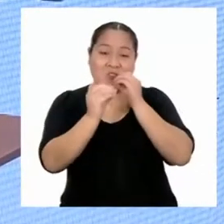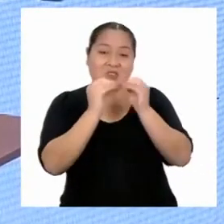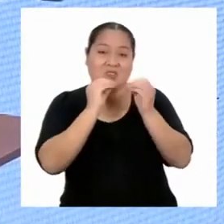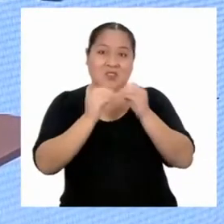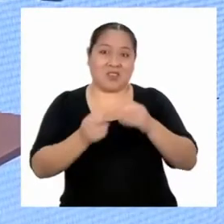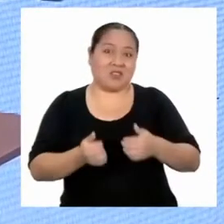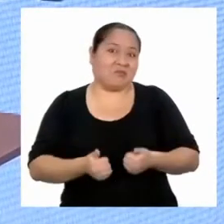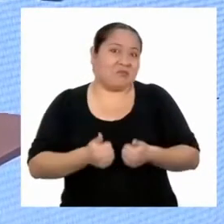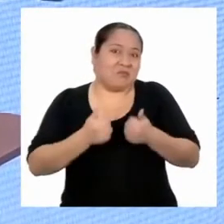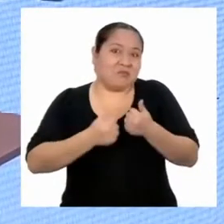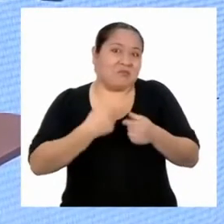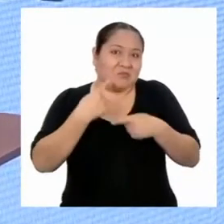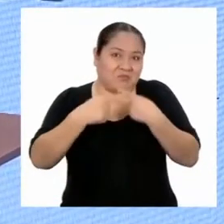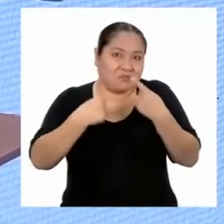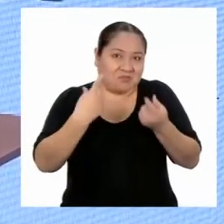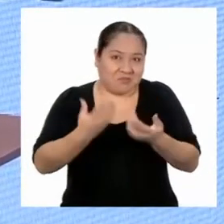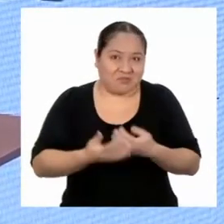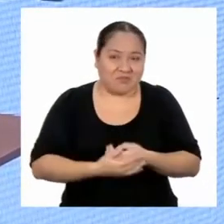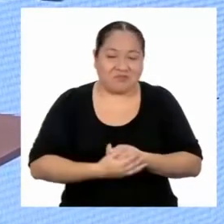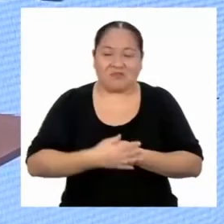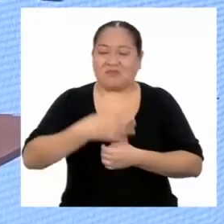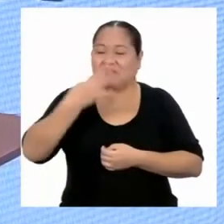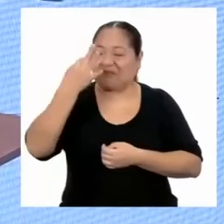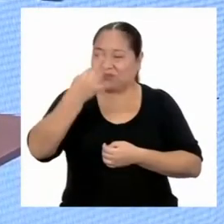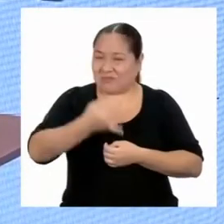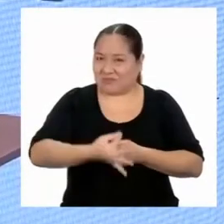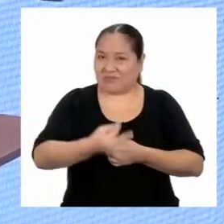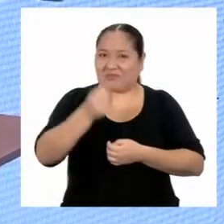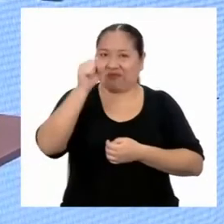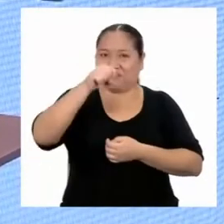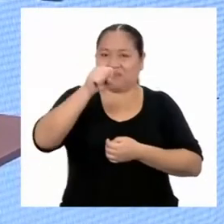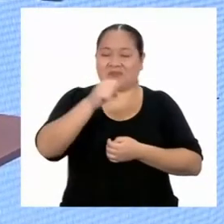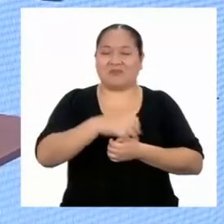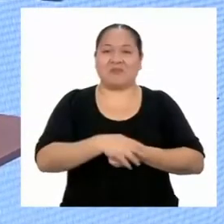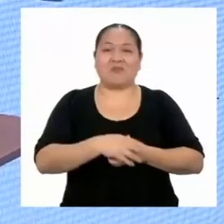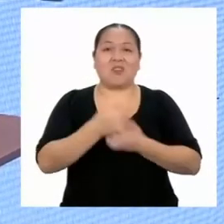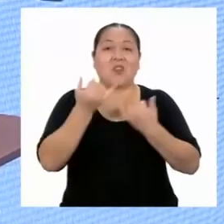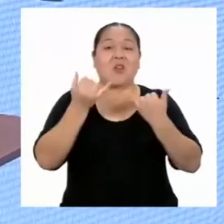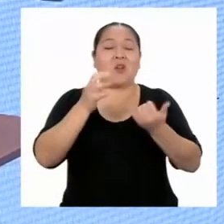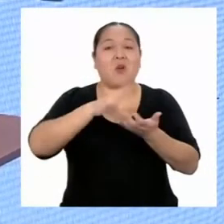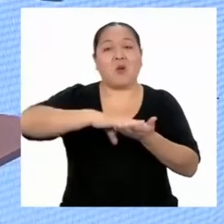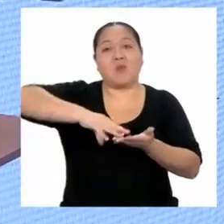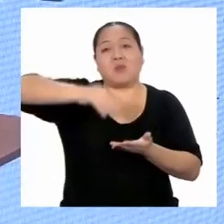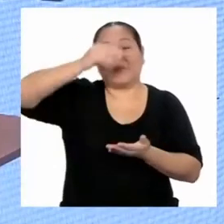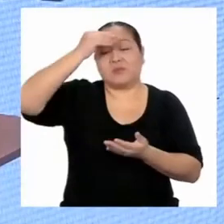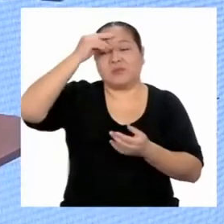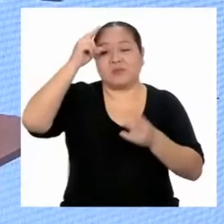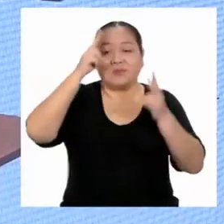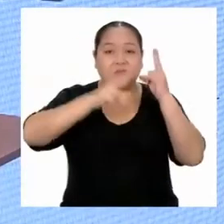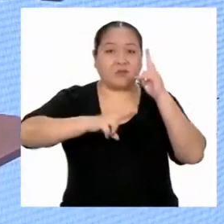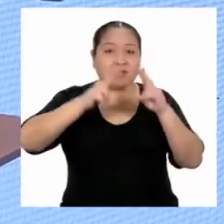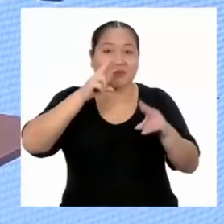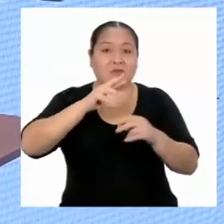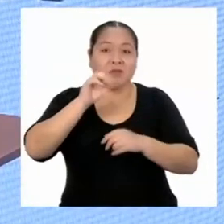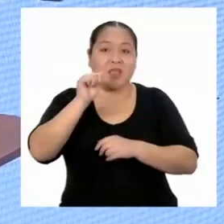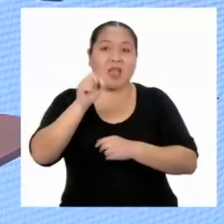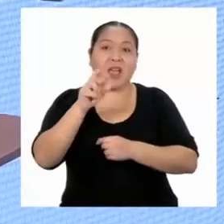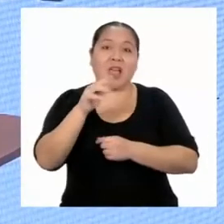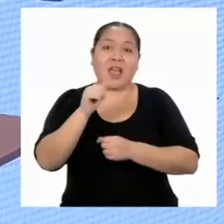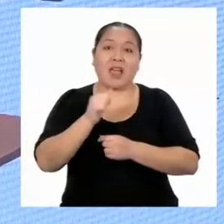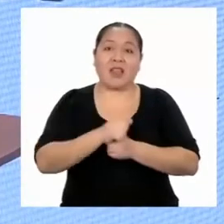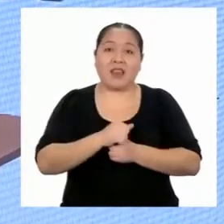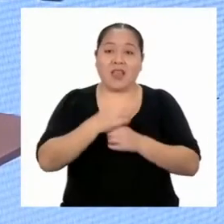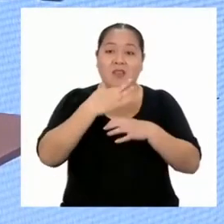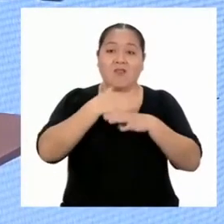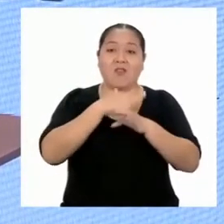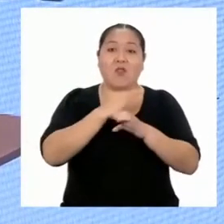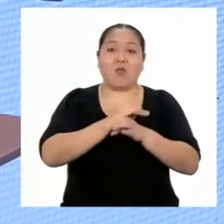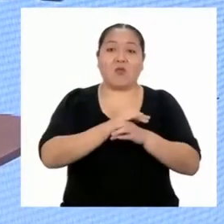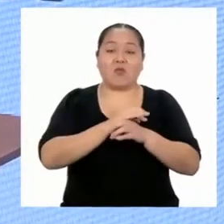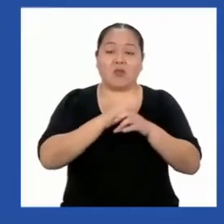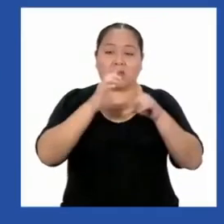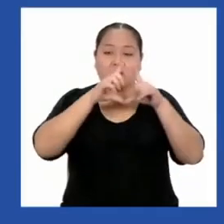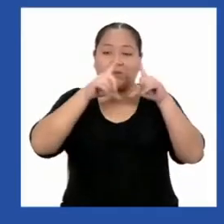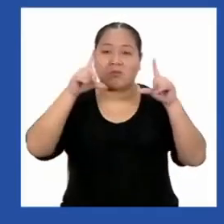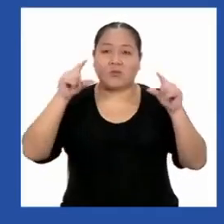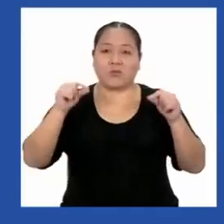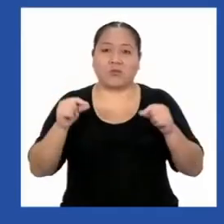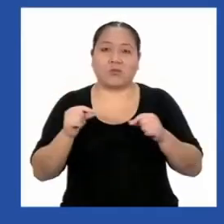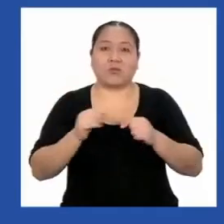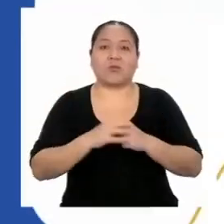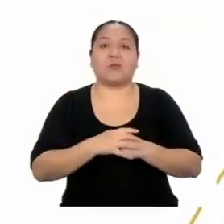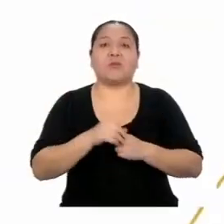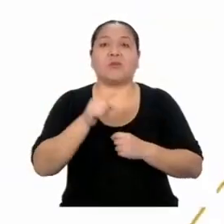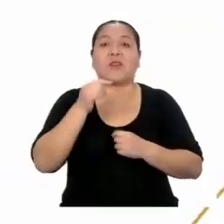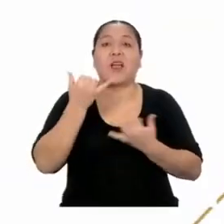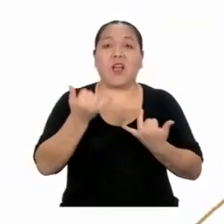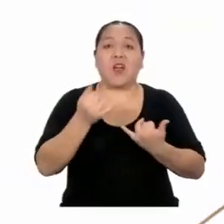cotidianos? Por supuesto que sí. Hoy hemos aprendido a calcular áreas de figuras geométricas compuestas. Y ahora es